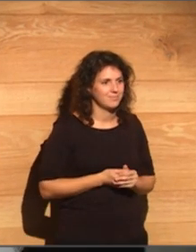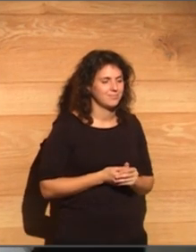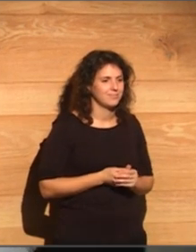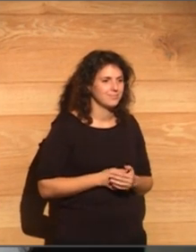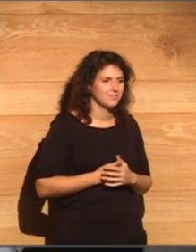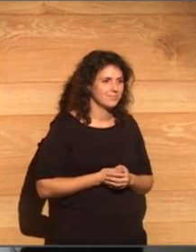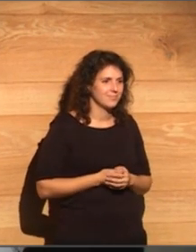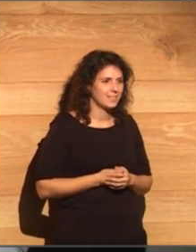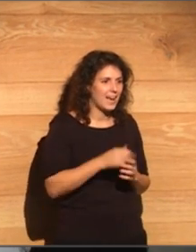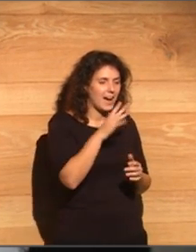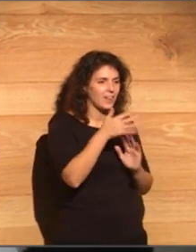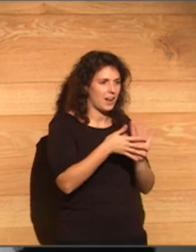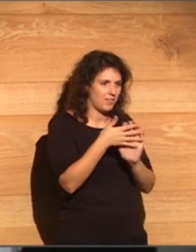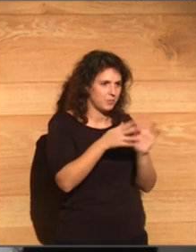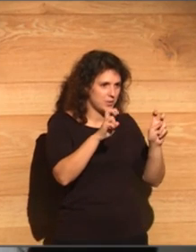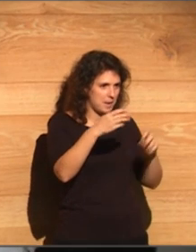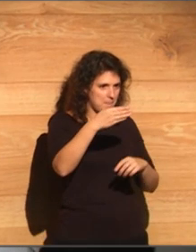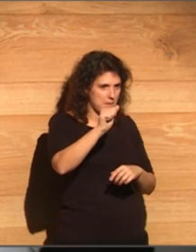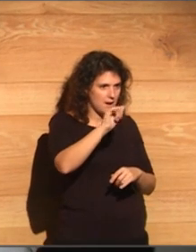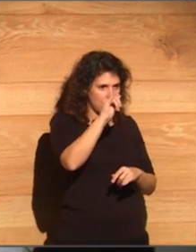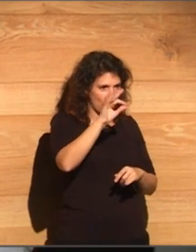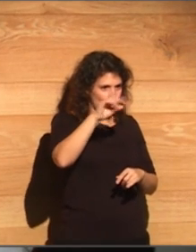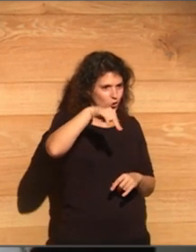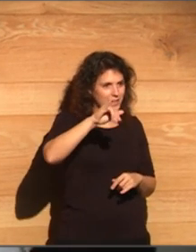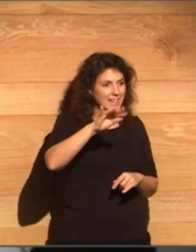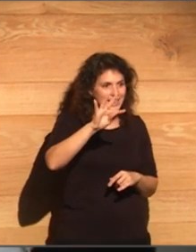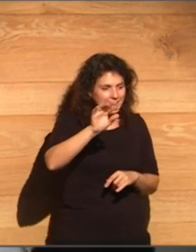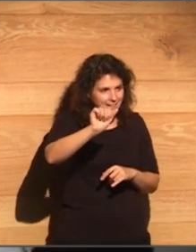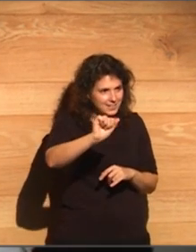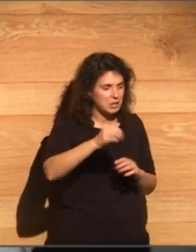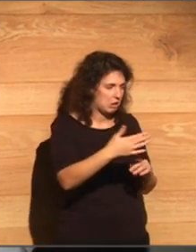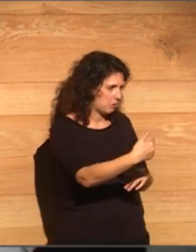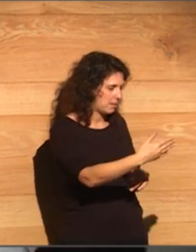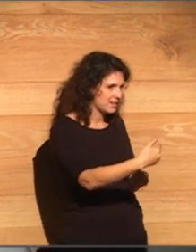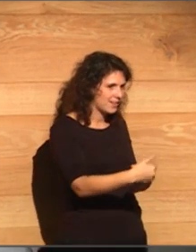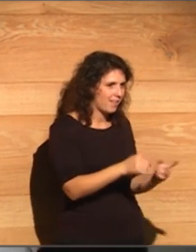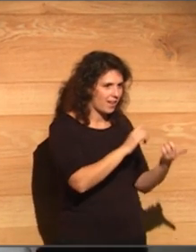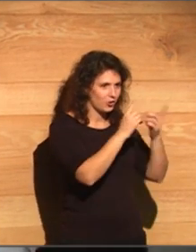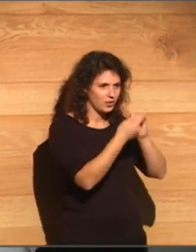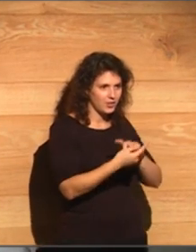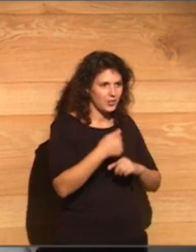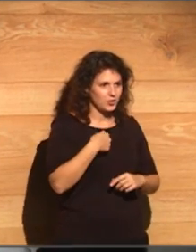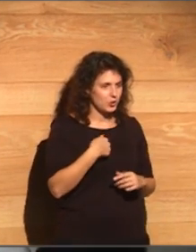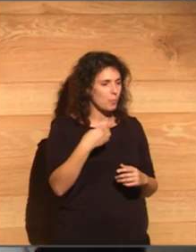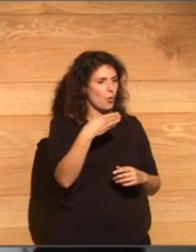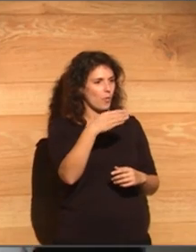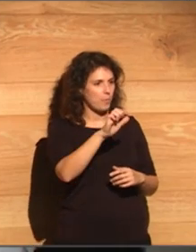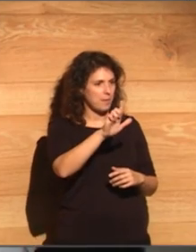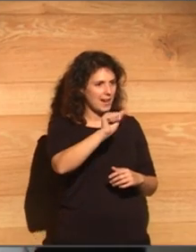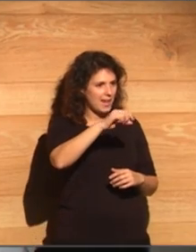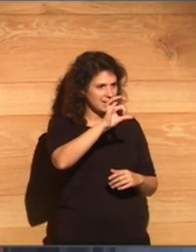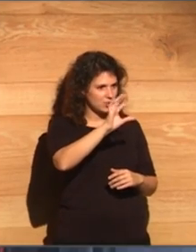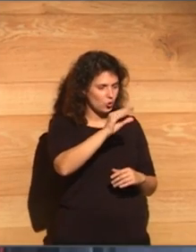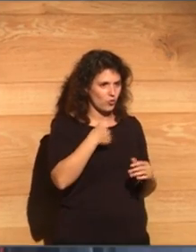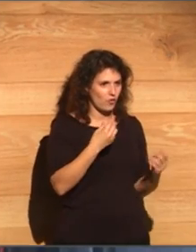poquito. Vamos a acabar de bajona. Bueno, vamos a acabar de bajona. Pero no pasa nada, Javi. El señor. Es que soy como Concha Velasco. Me gusta más la fiesta.